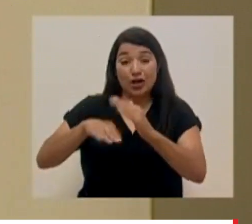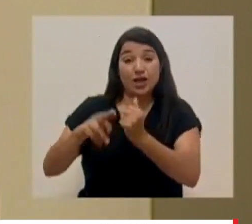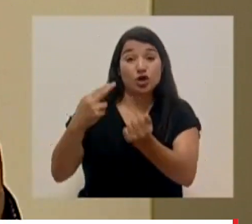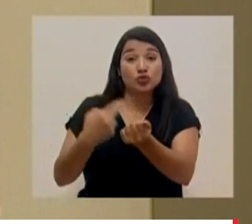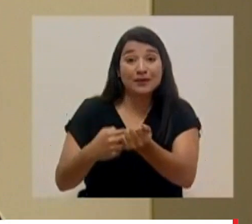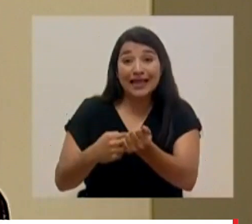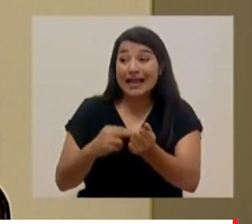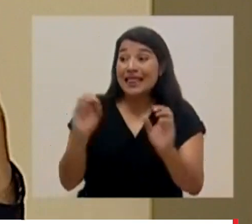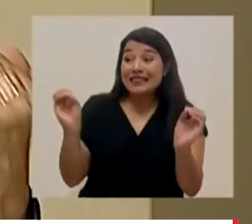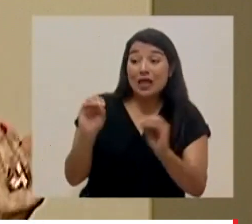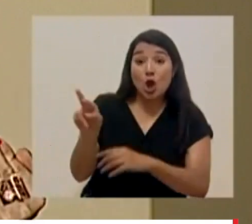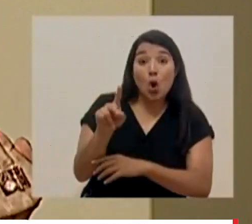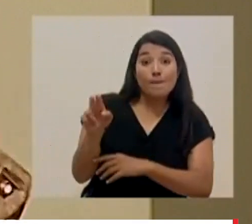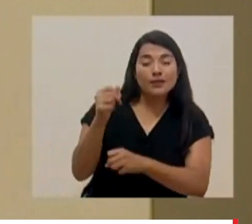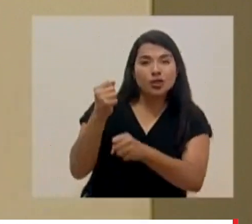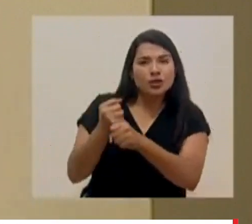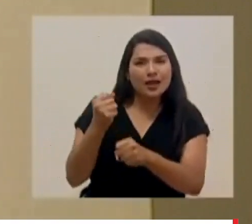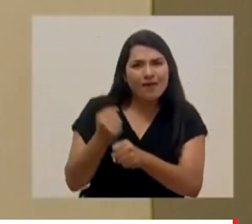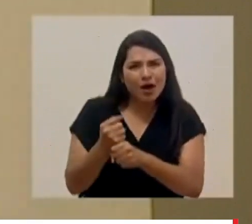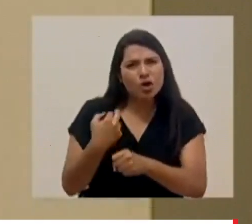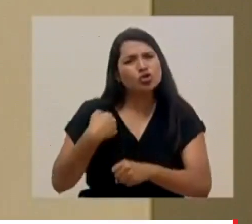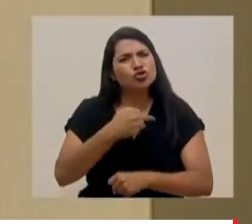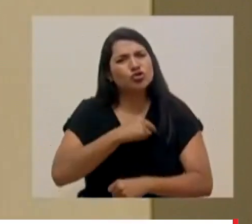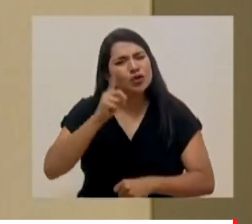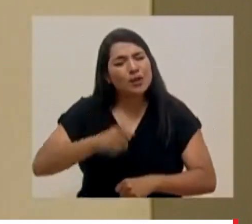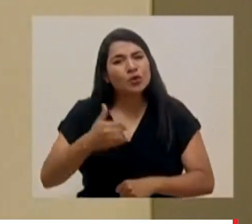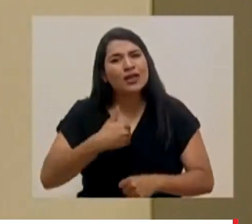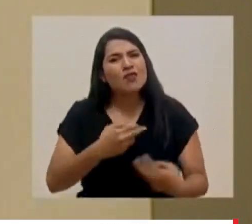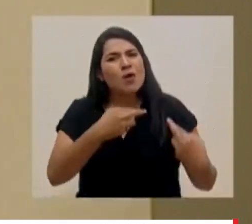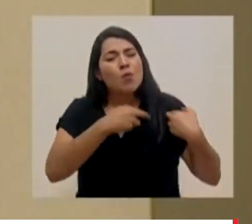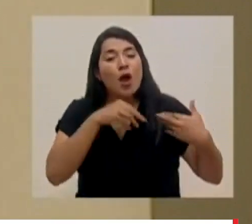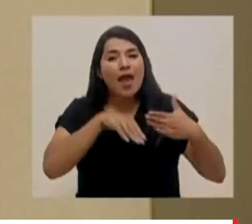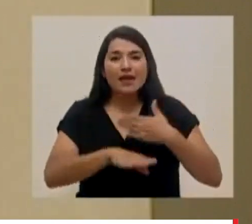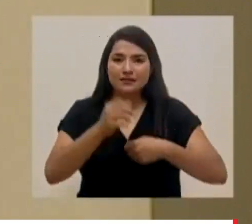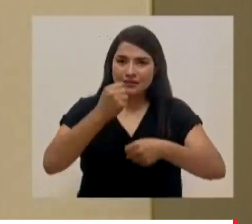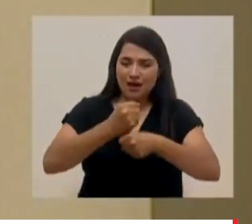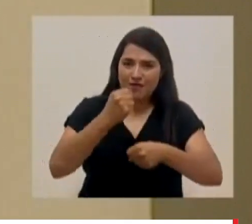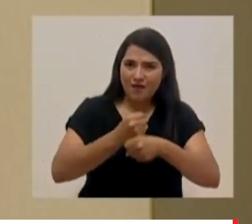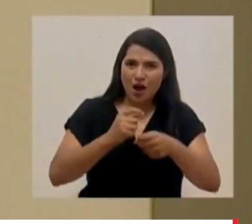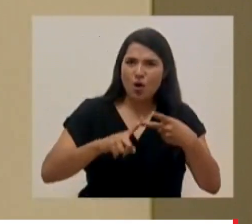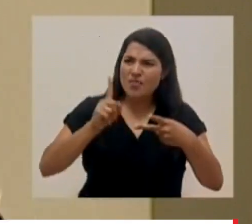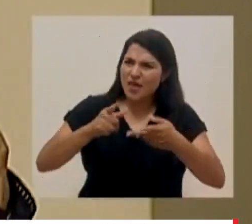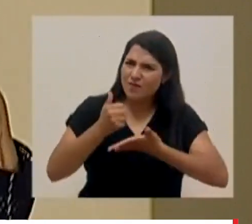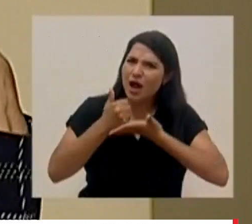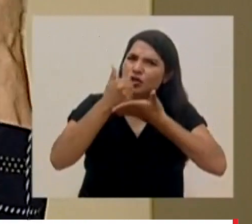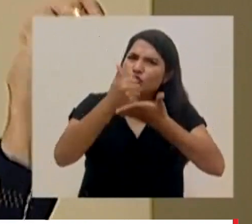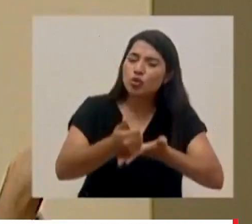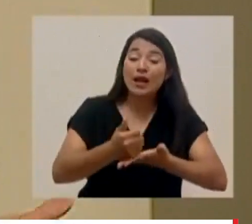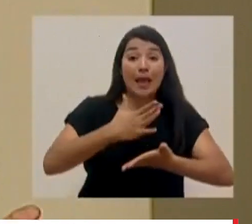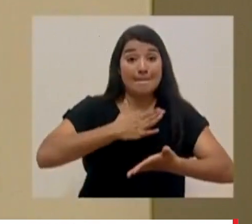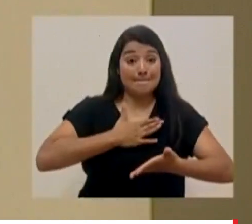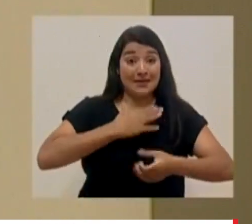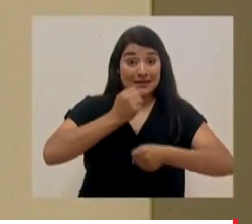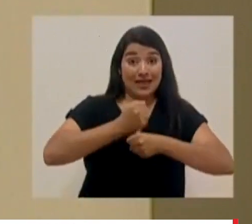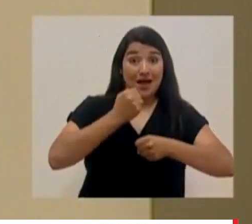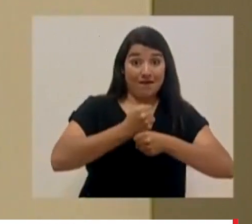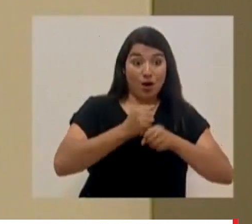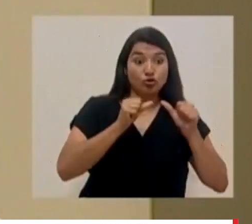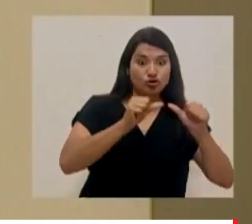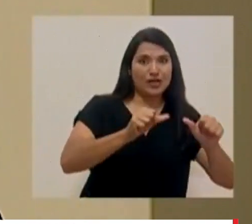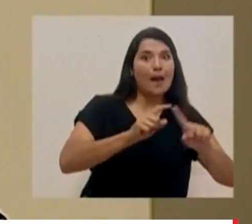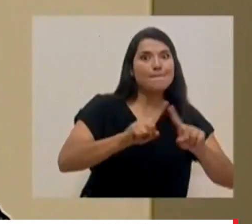trabajo sea. Seamos responsables en el trabajo, ayudemos a que mi empleo se sostenga, pero el de los demás